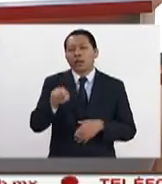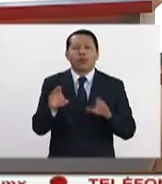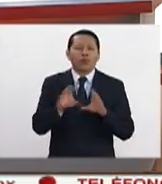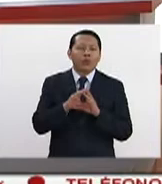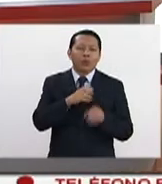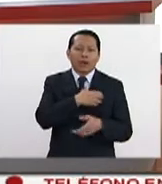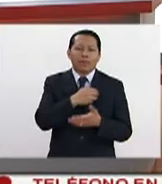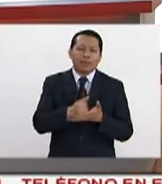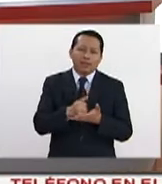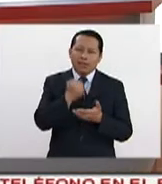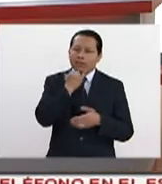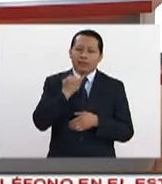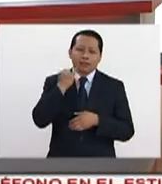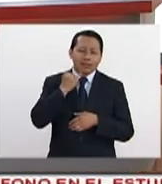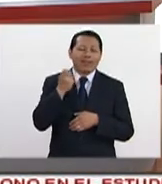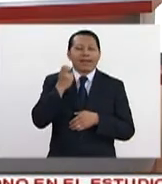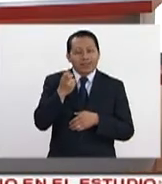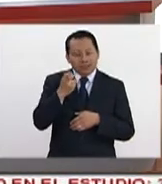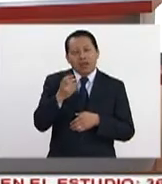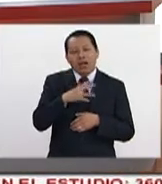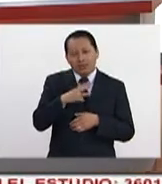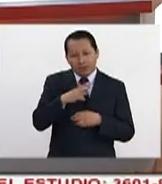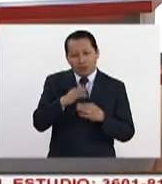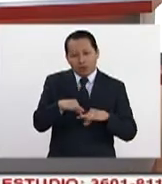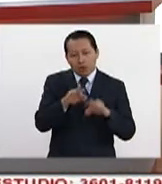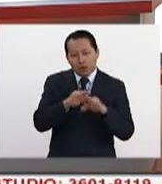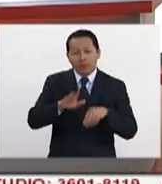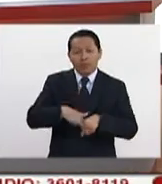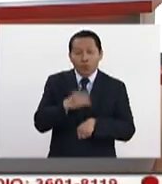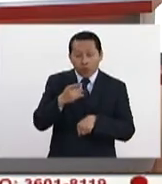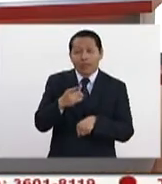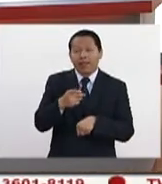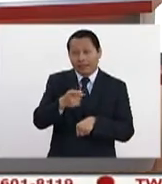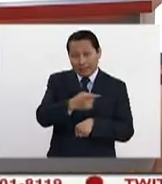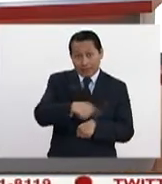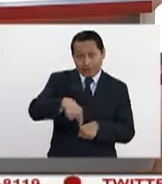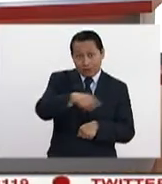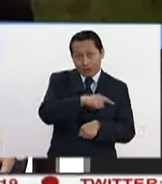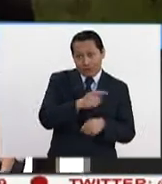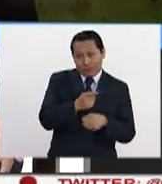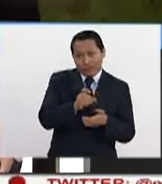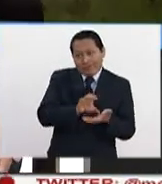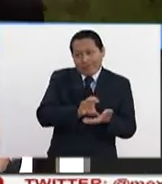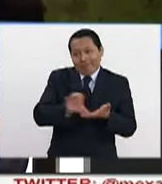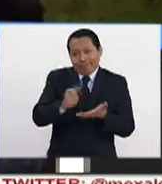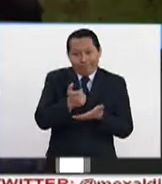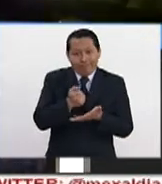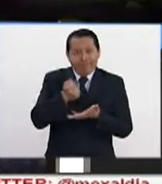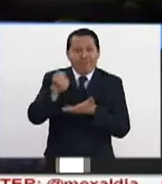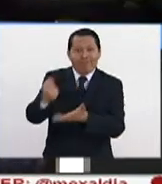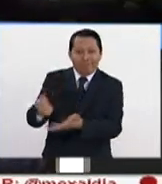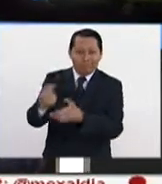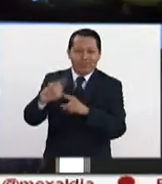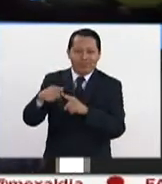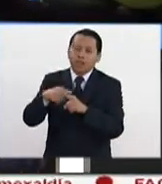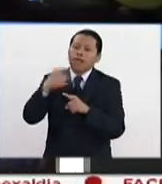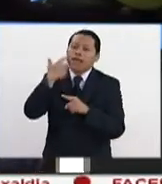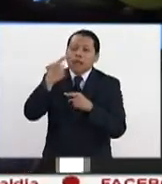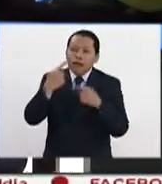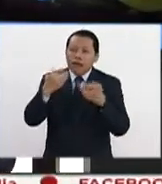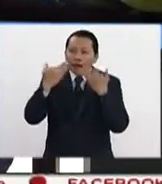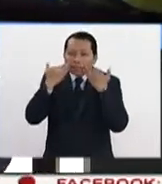de Israel. Entonces, esas también son implicaciones importantes porque ellos financiaron y ahora quieren ver los resultados, pero también para